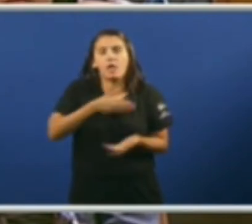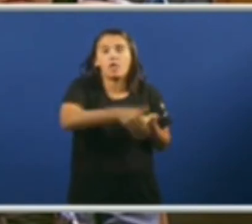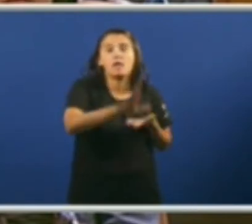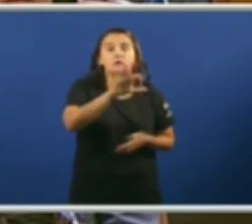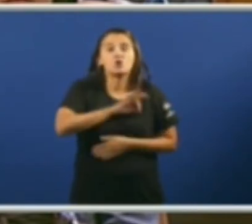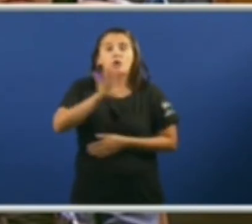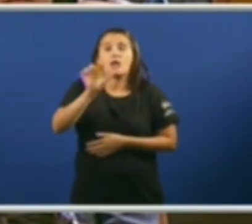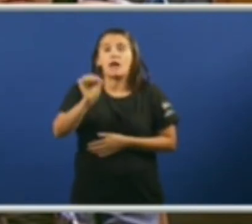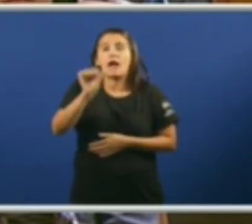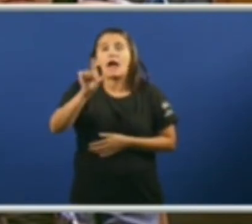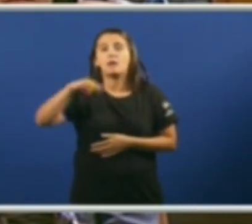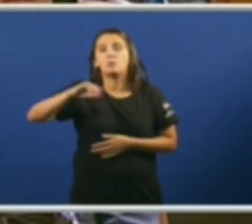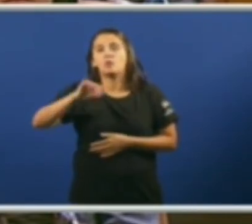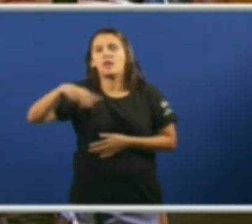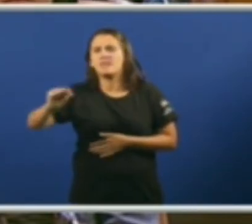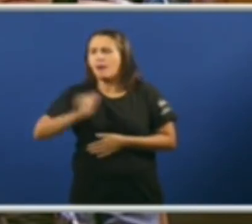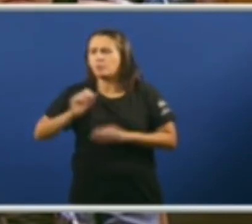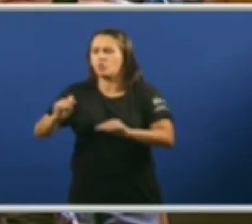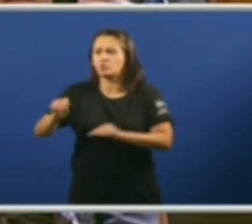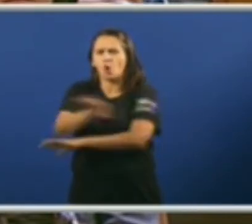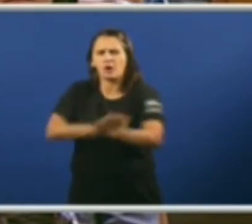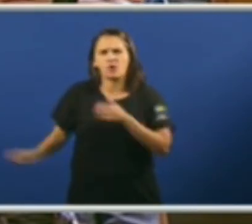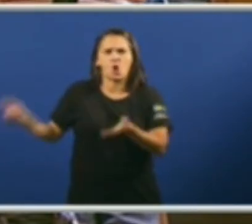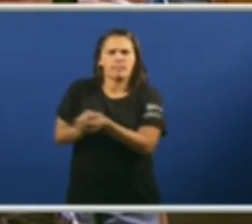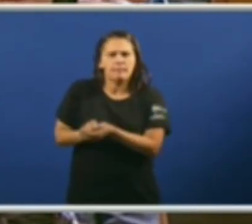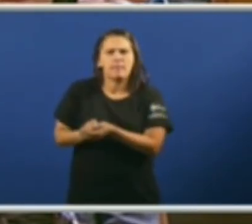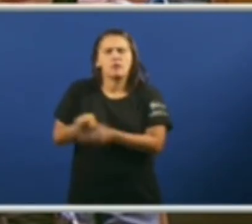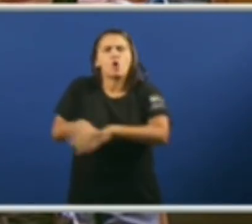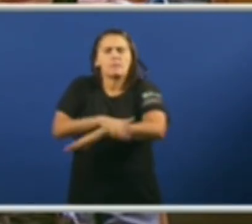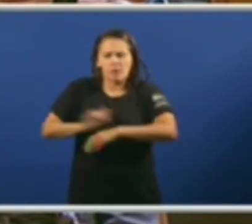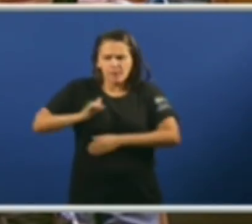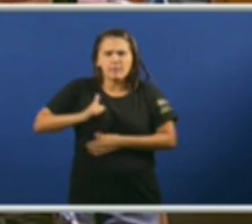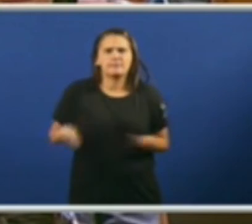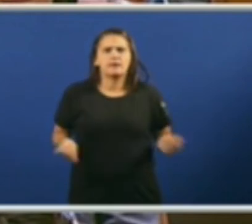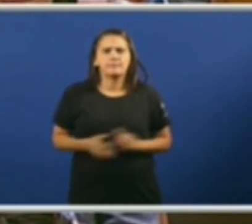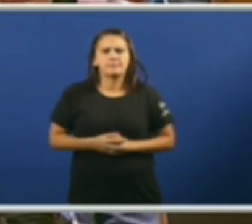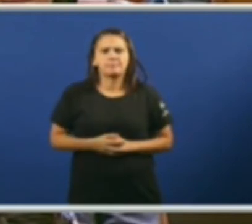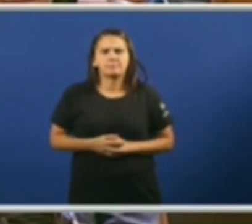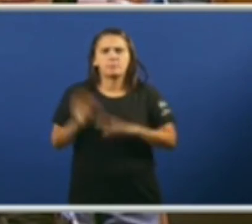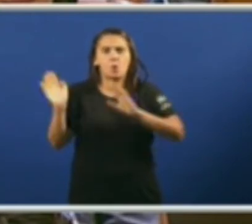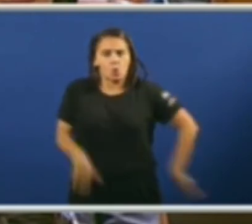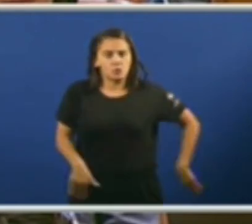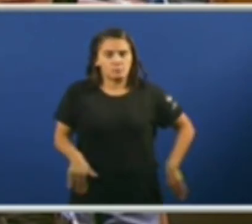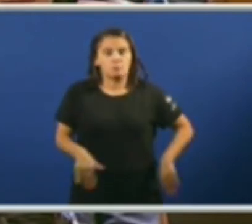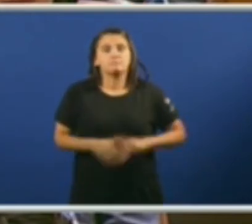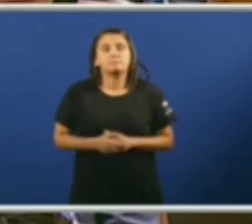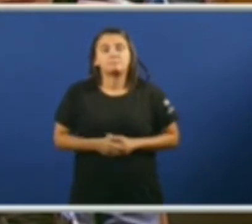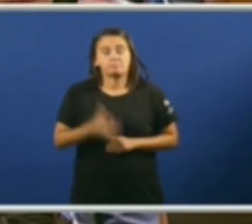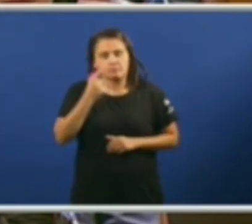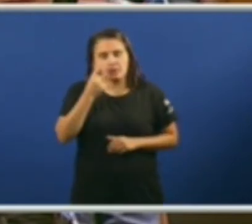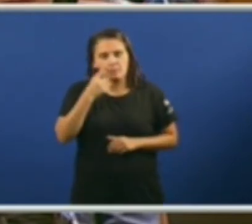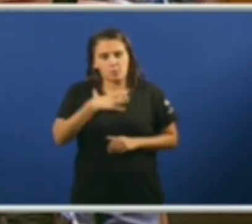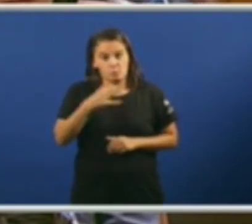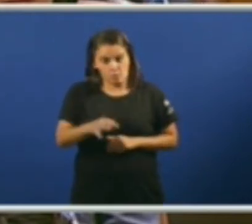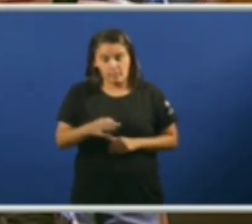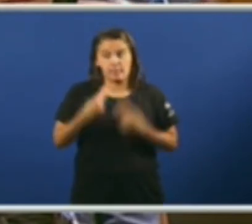señor Almuíña? Aproveite a remodelación do Goberno. E, por último... Silencio, por favor. Remate, e, por último, se me